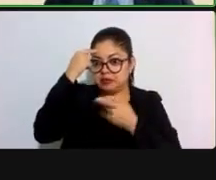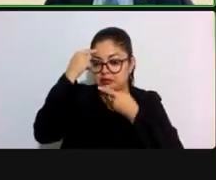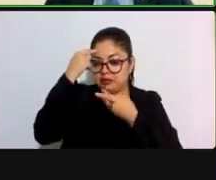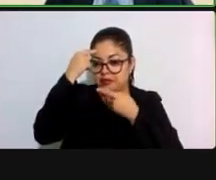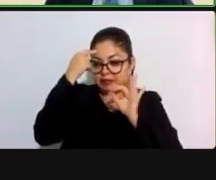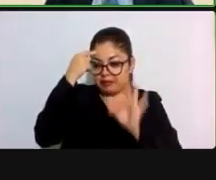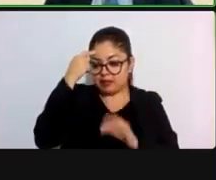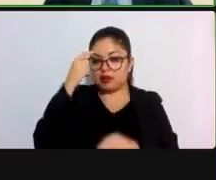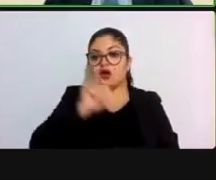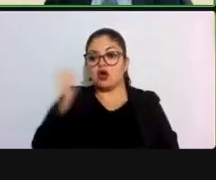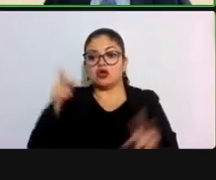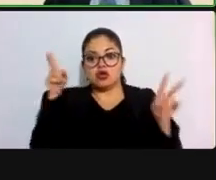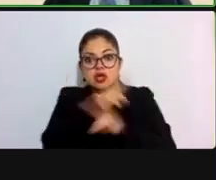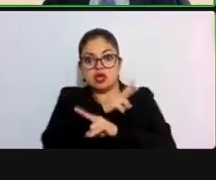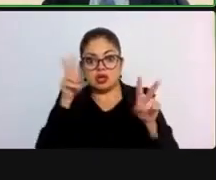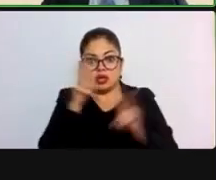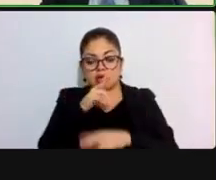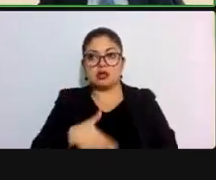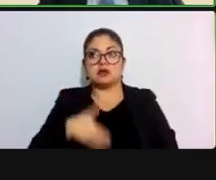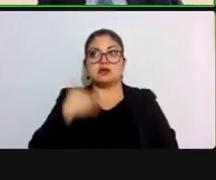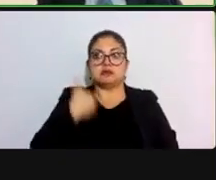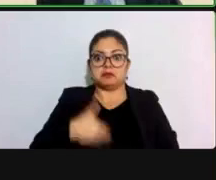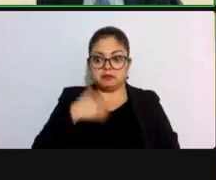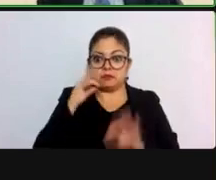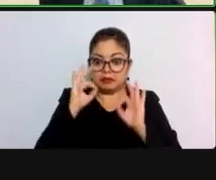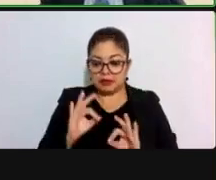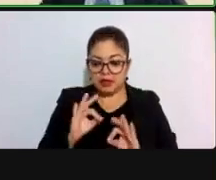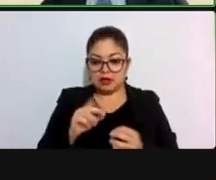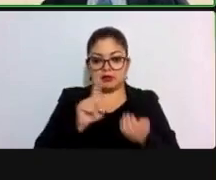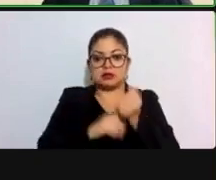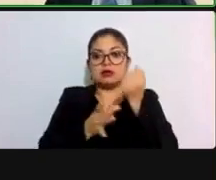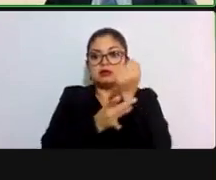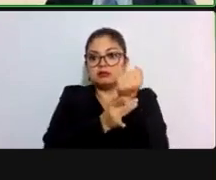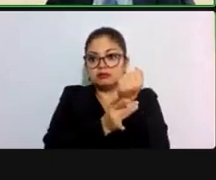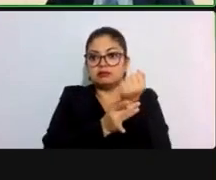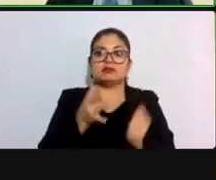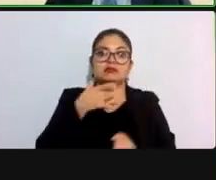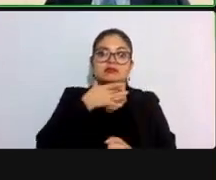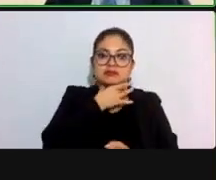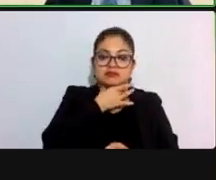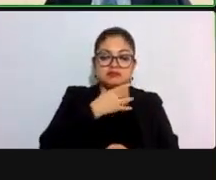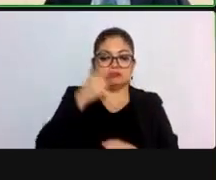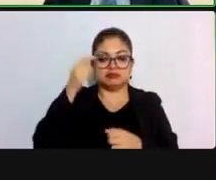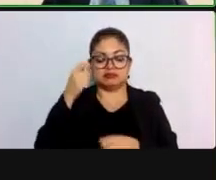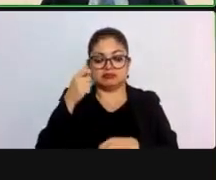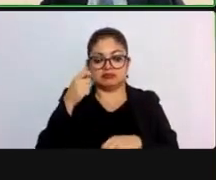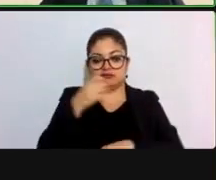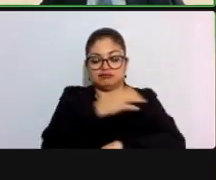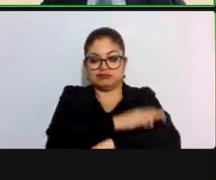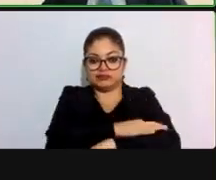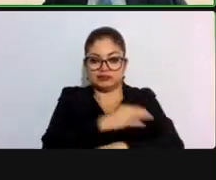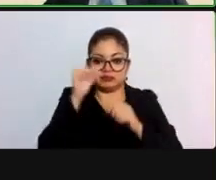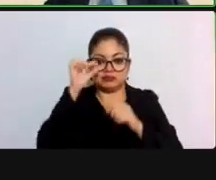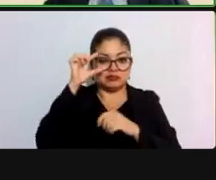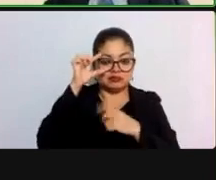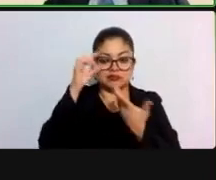su estado general, los signos vitales que deben ser tomados de inmediato, el detectar un posible sangrado,